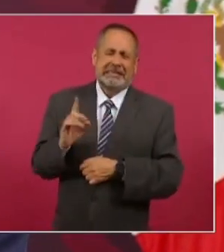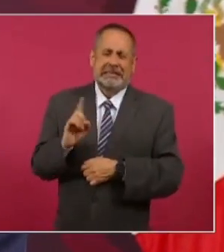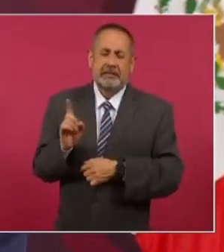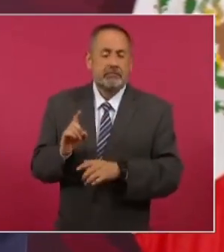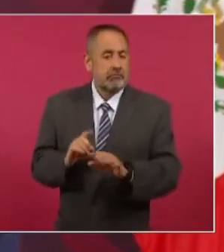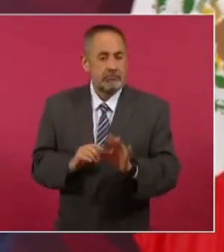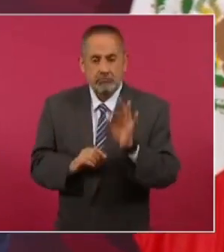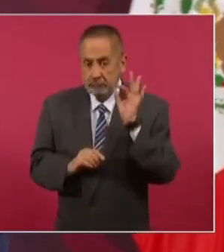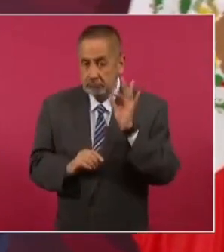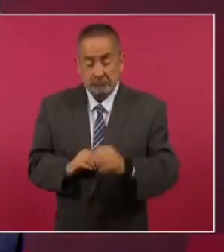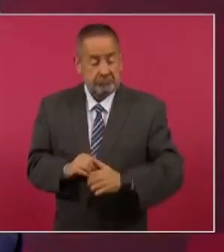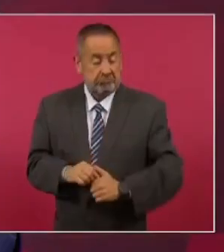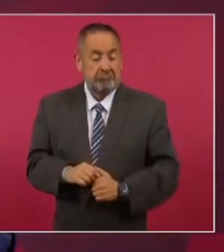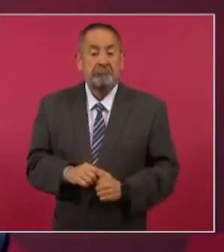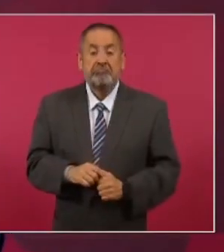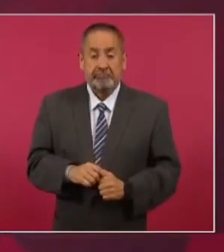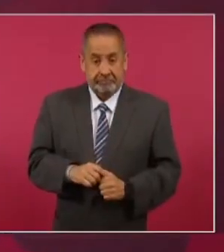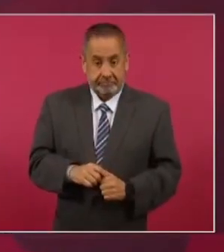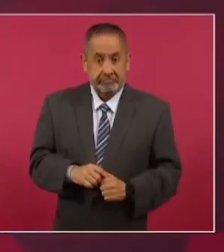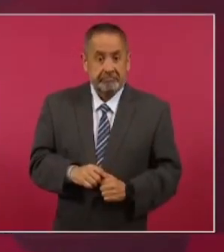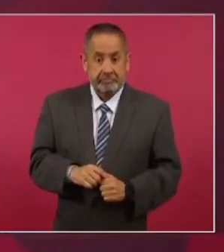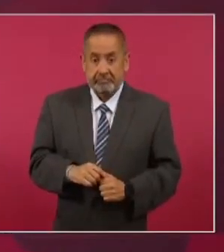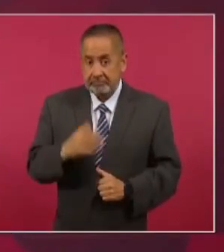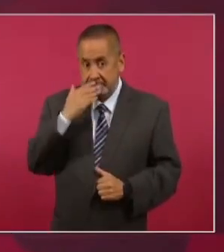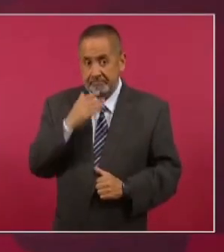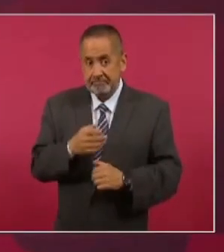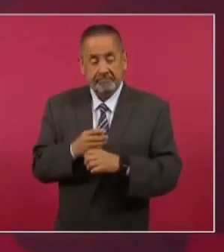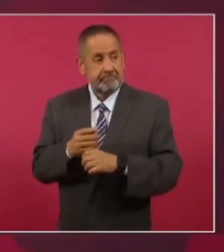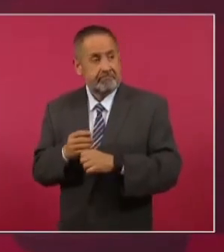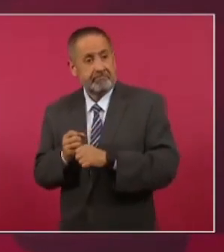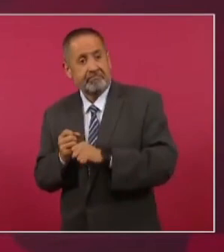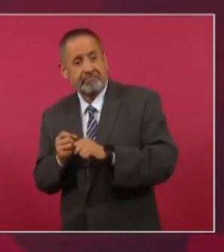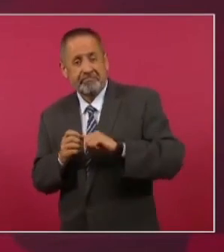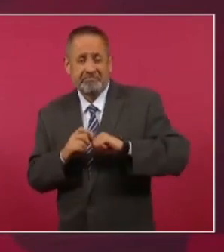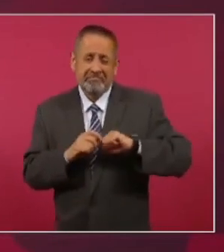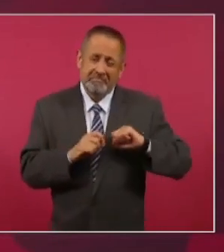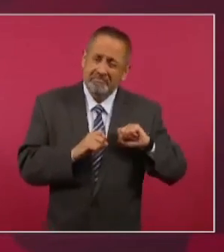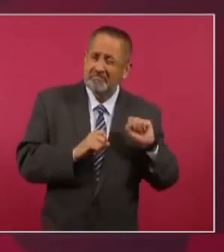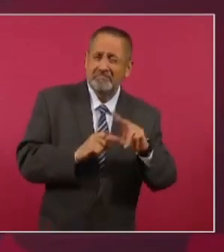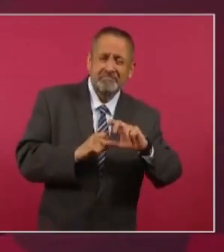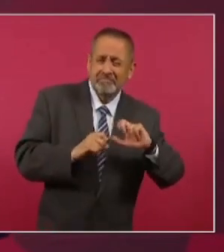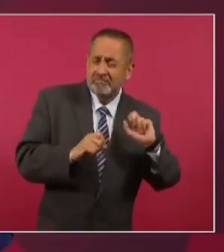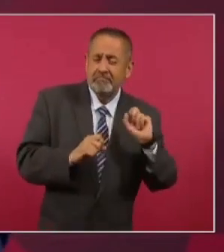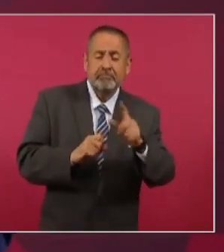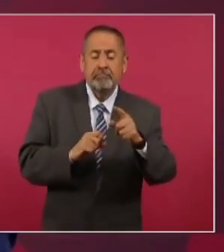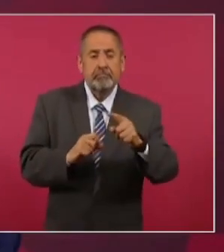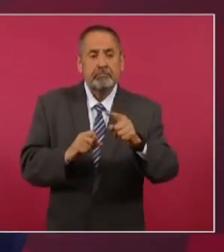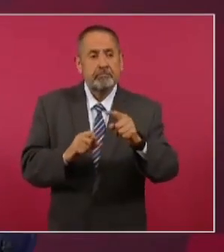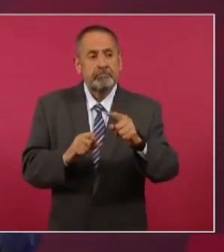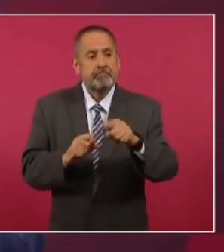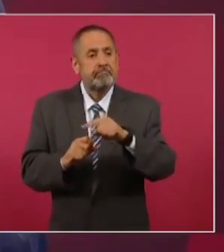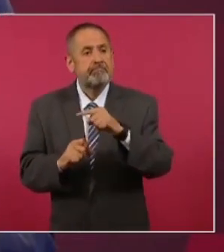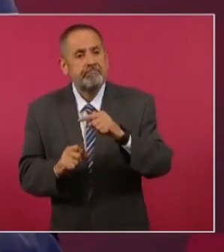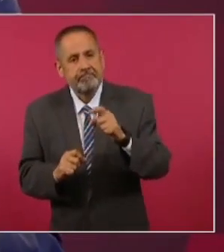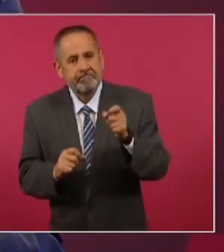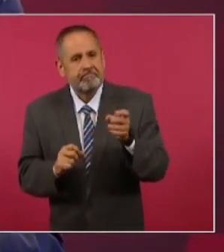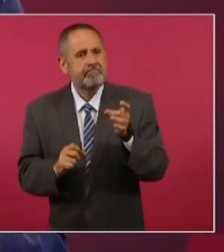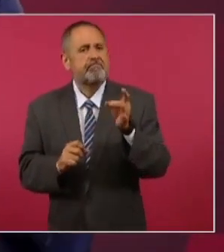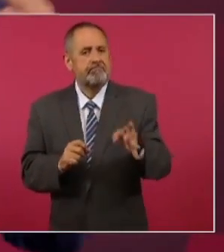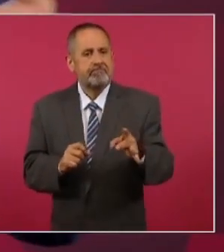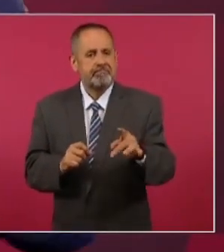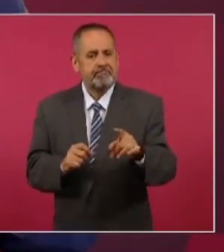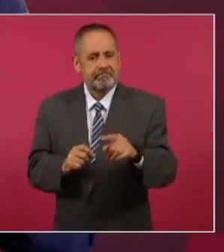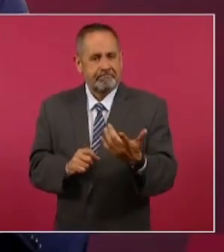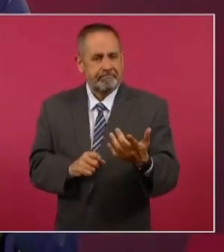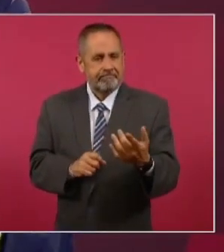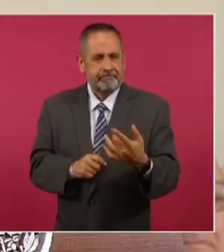pues este les quitó el bate no le hicieron nada en